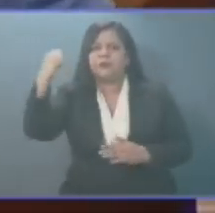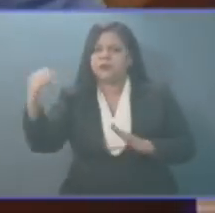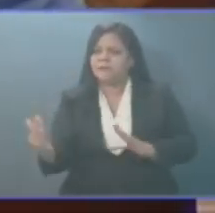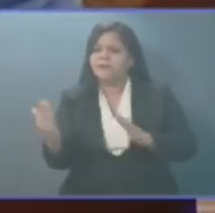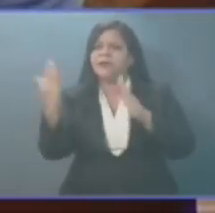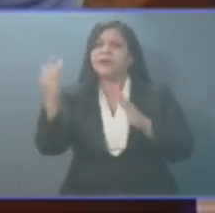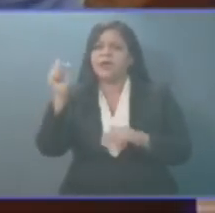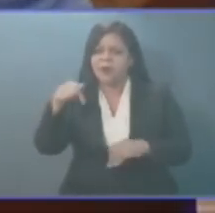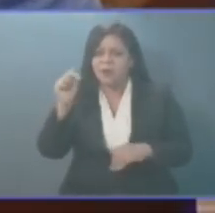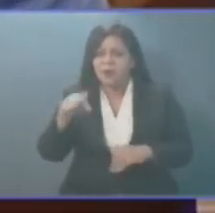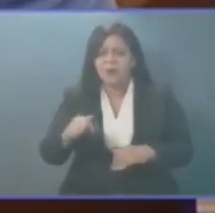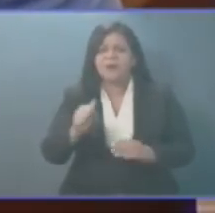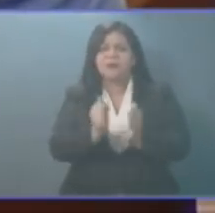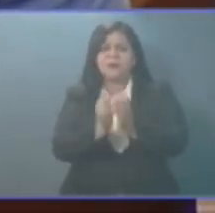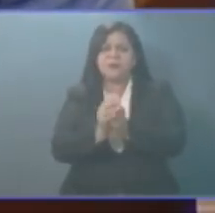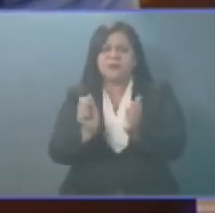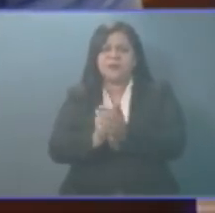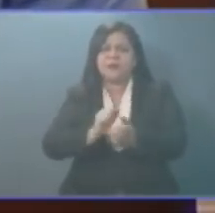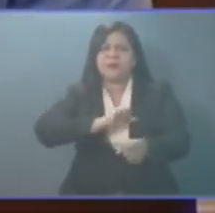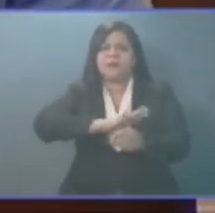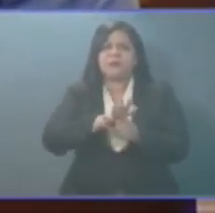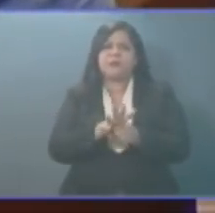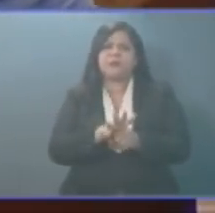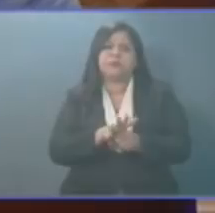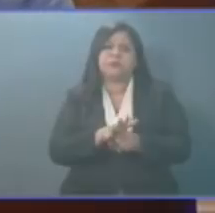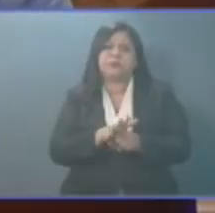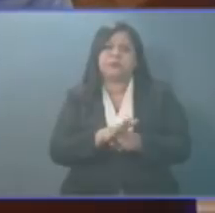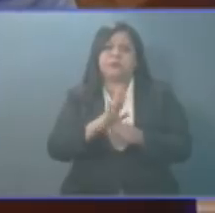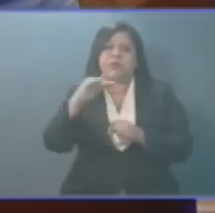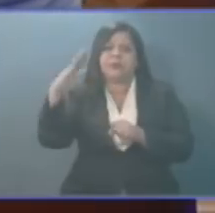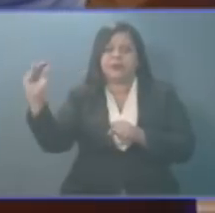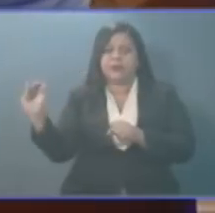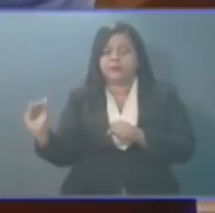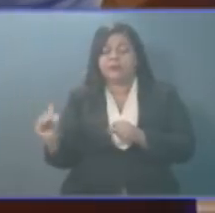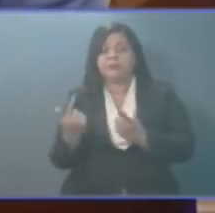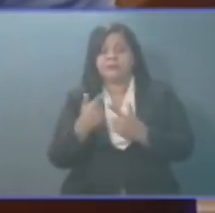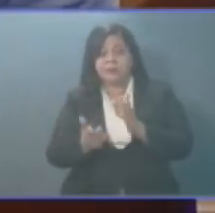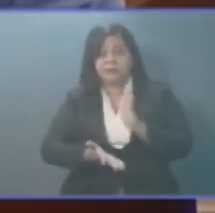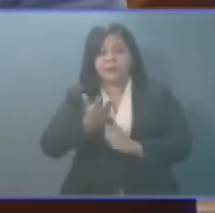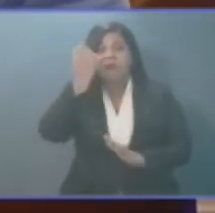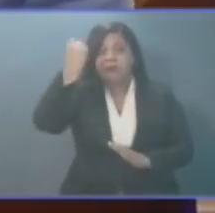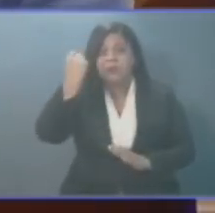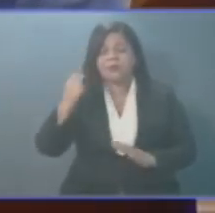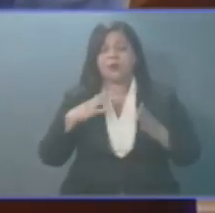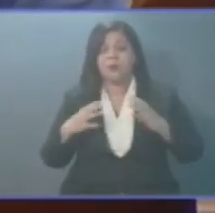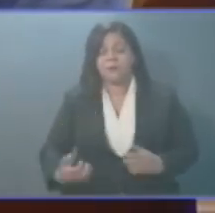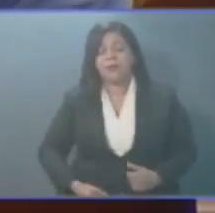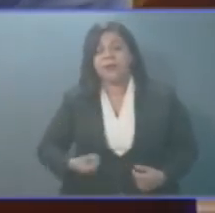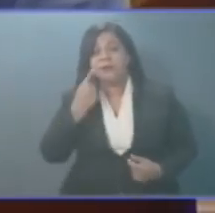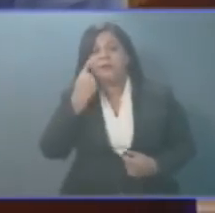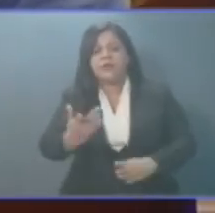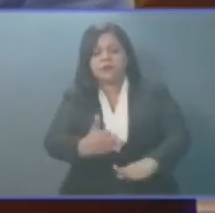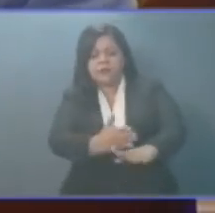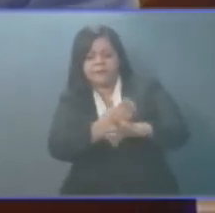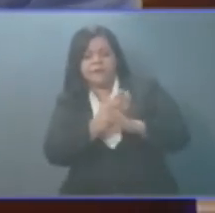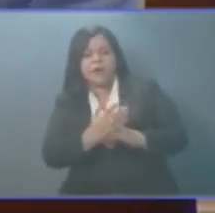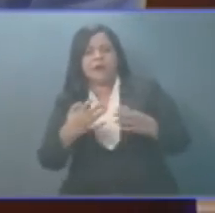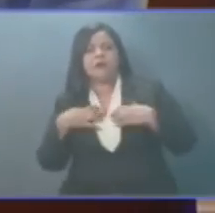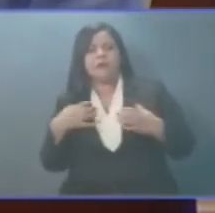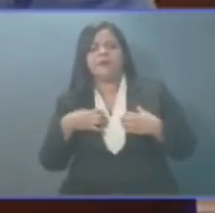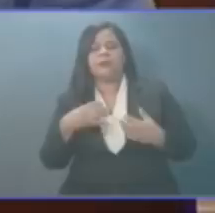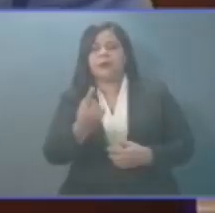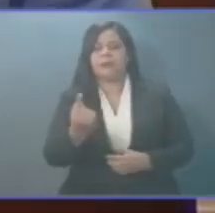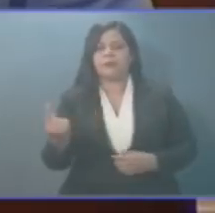enfrentar la amenaza de la pandemia del COVID-19. La prioridad definida desde el Ejecutivo es defender la vida de la